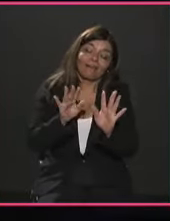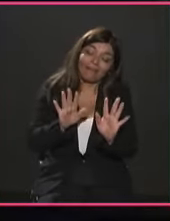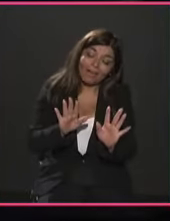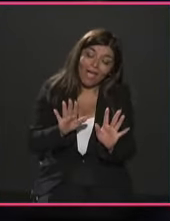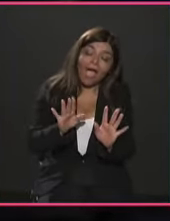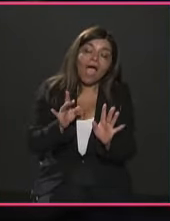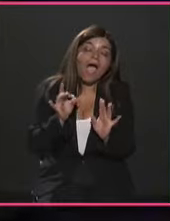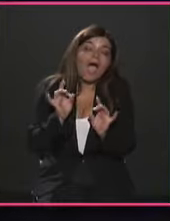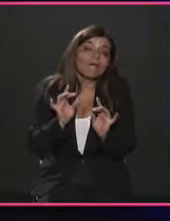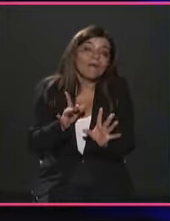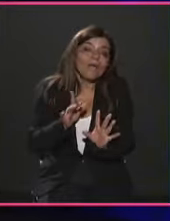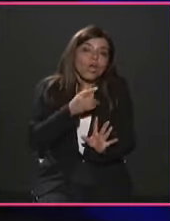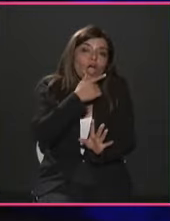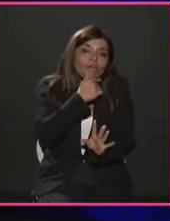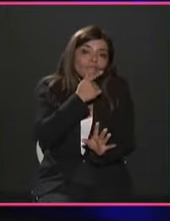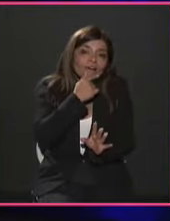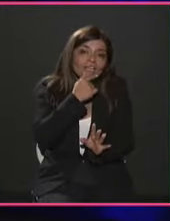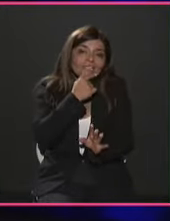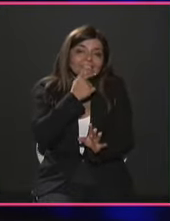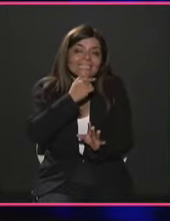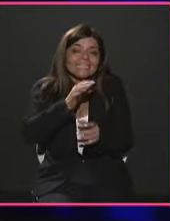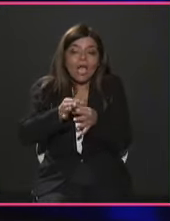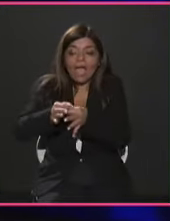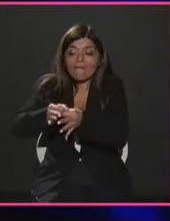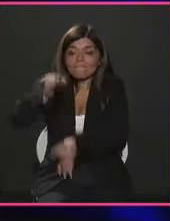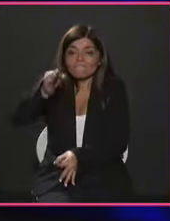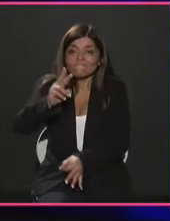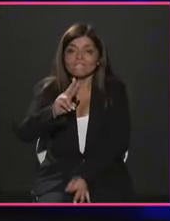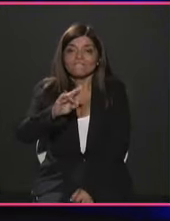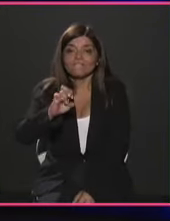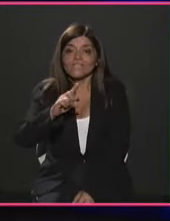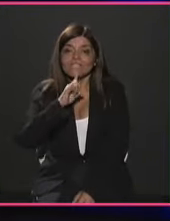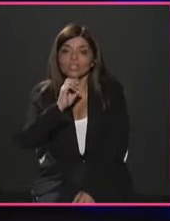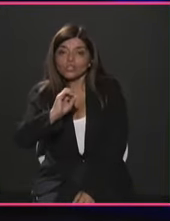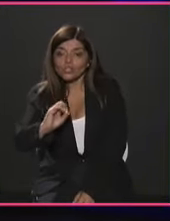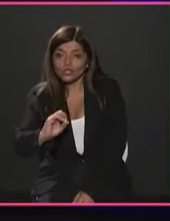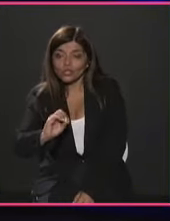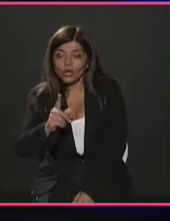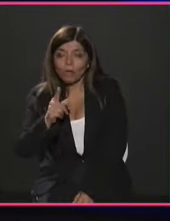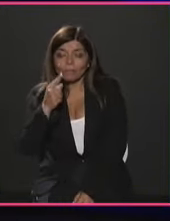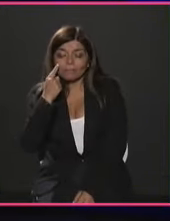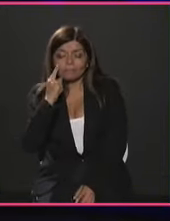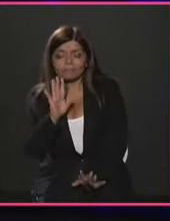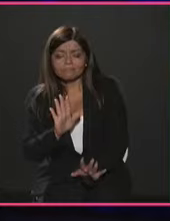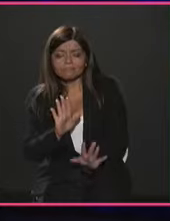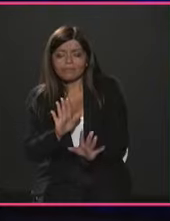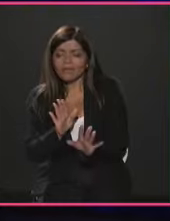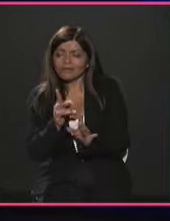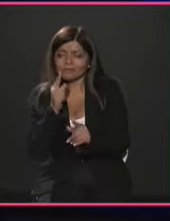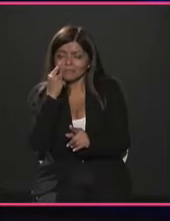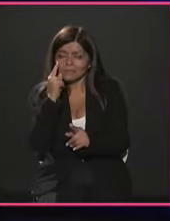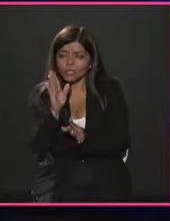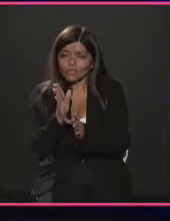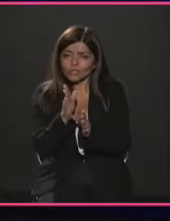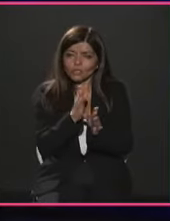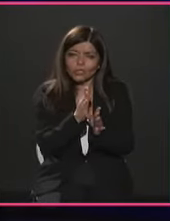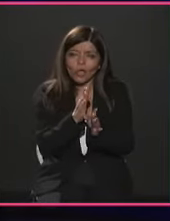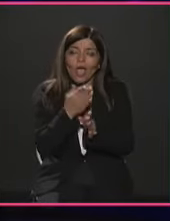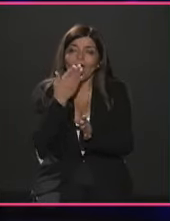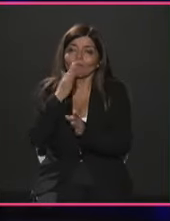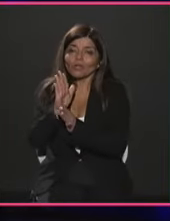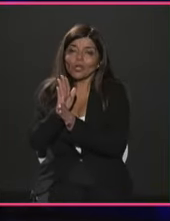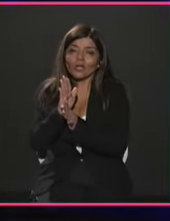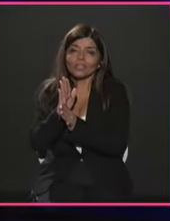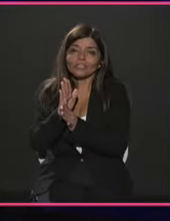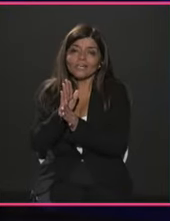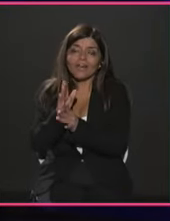A menos que se haga más fácil el ibf creo que no veremos más pgt pero Déjenme pasar a la reproducción